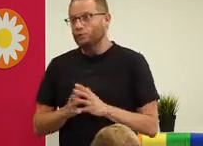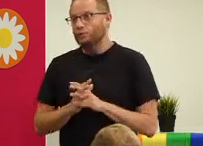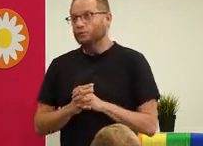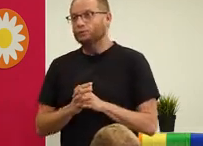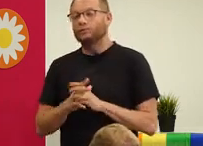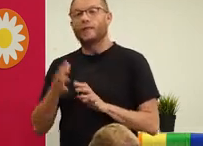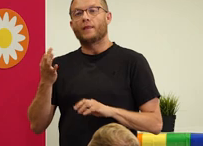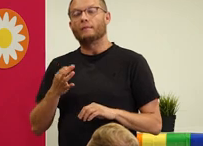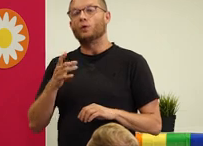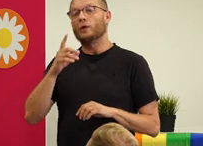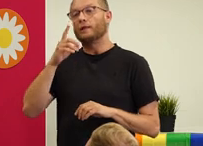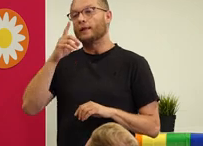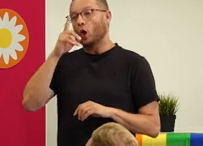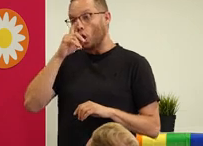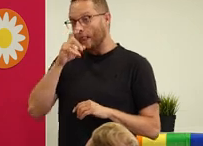de reconocer